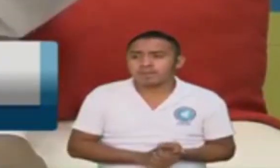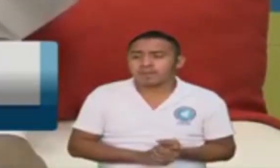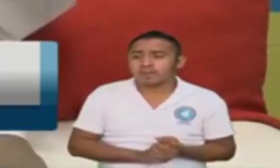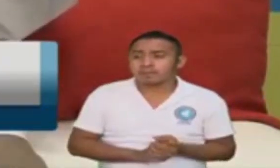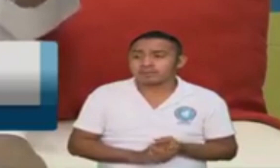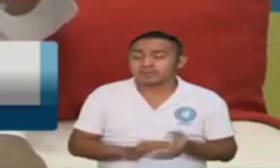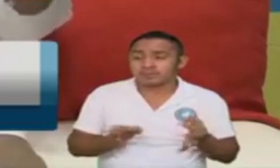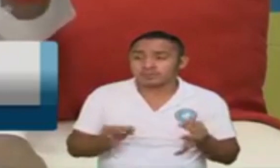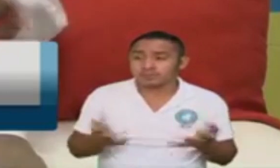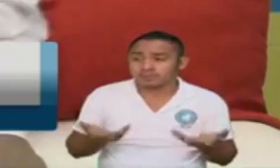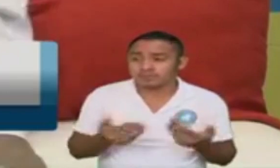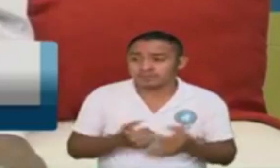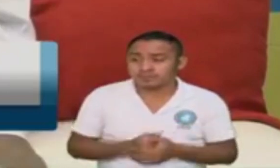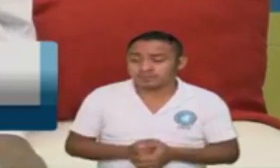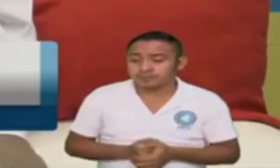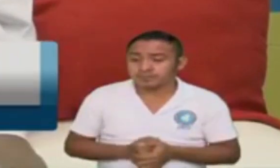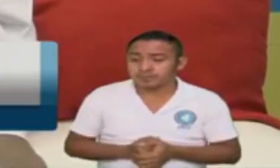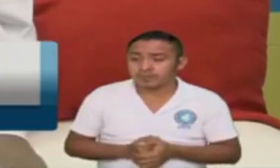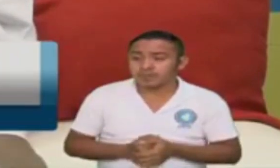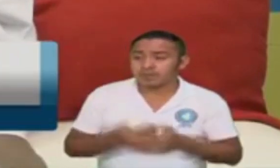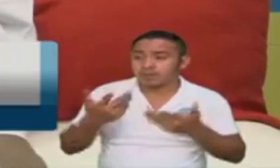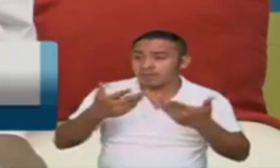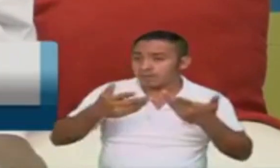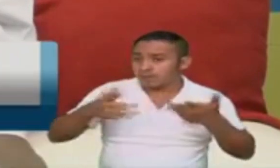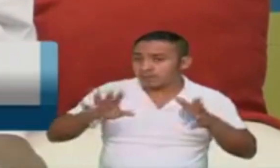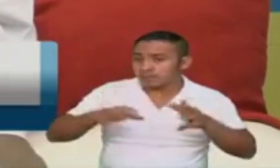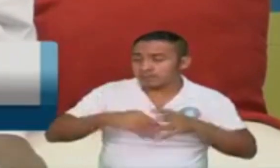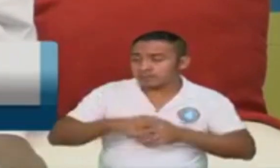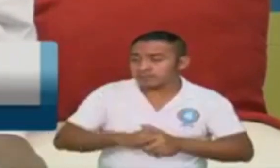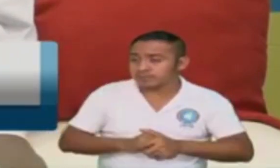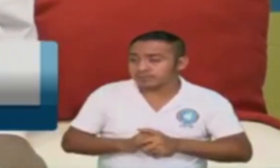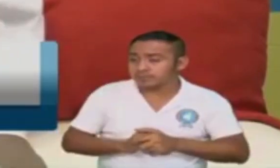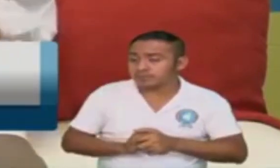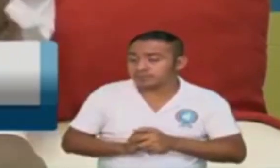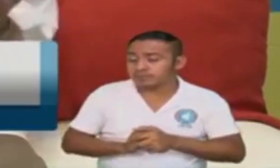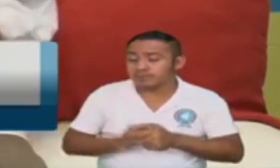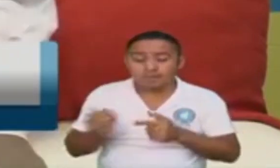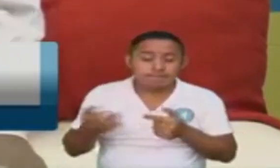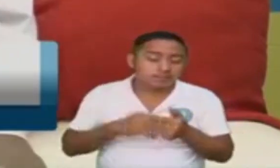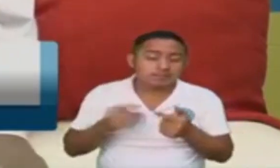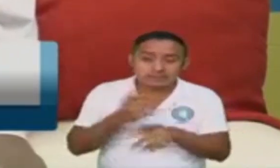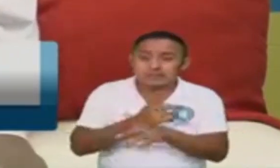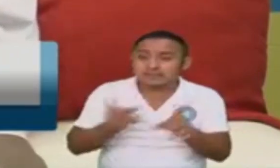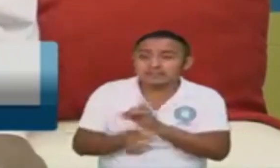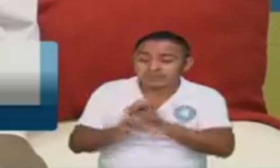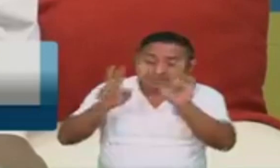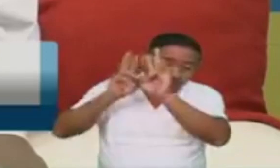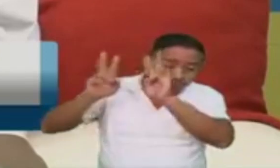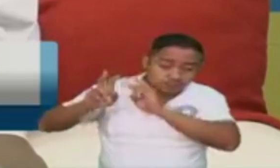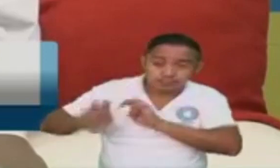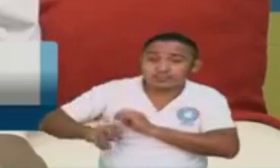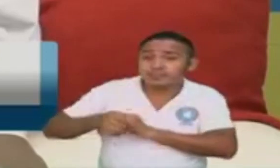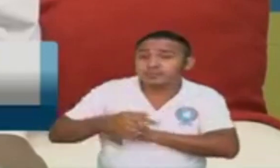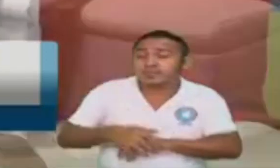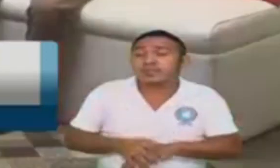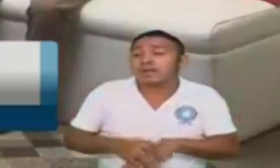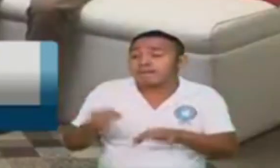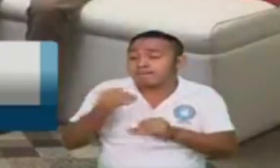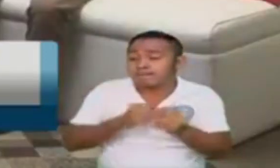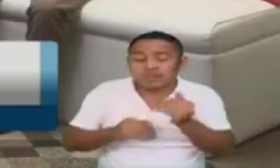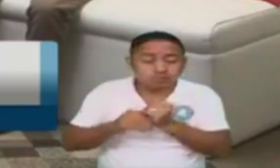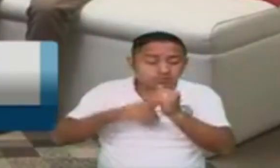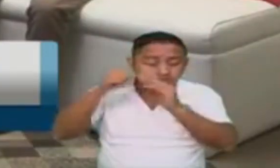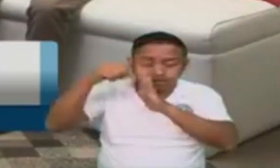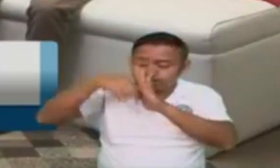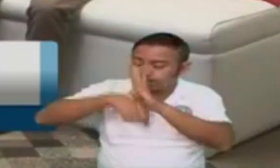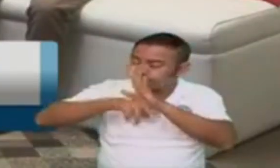para dejarlo con un estudio más. O sea, tenés que revisarlo, pues tenés que revisarlo. Más exhaustivo. Más